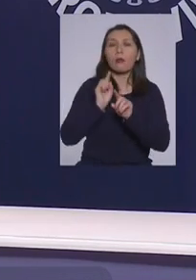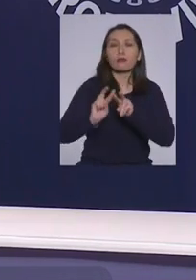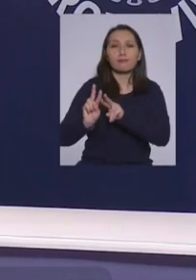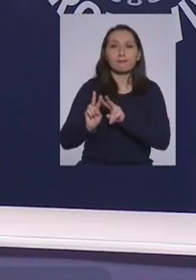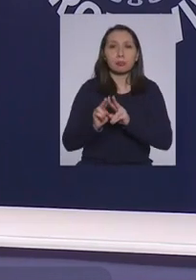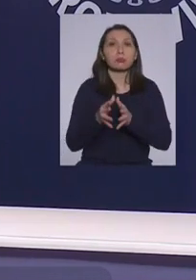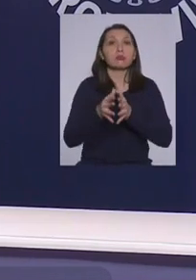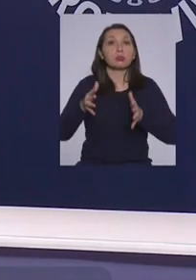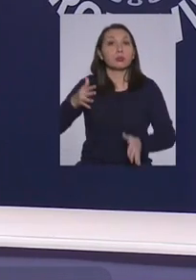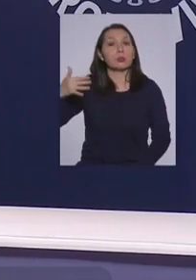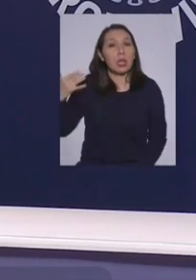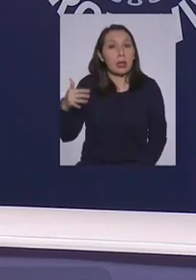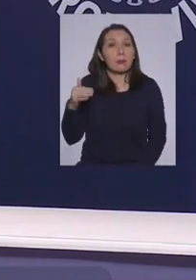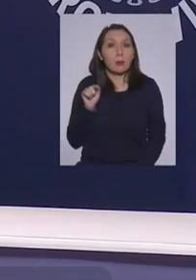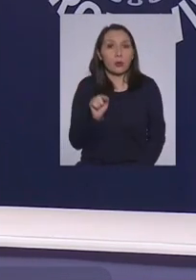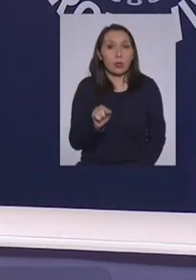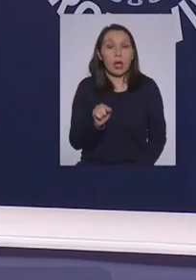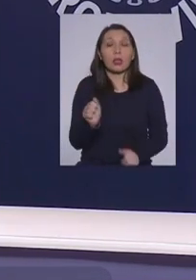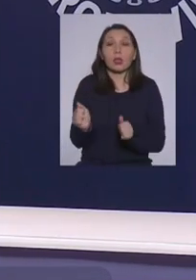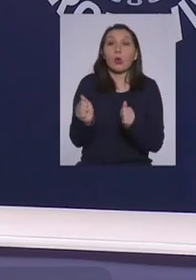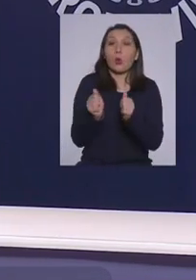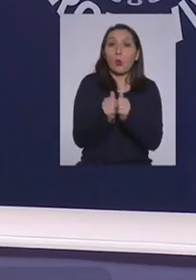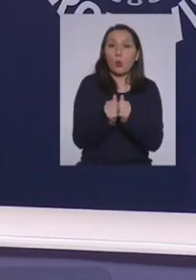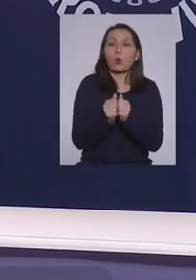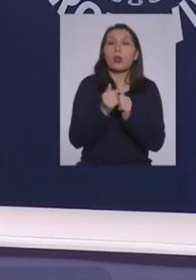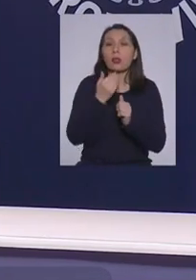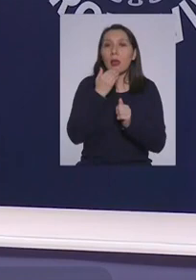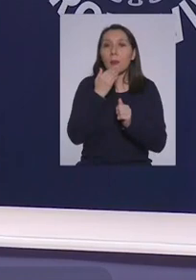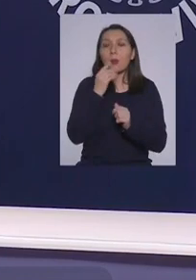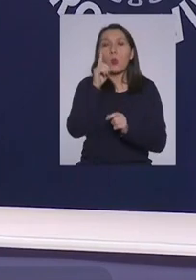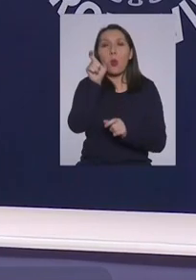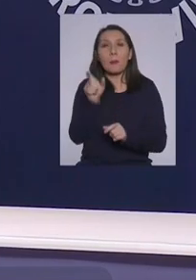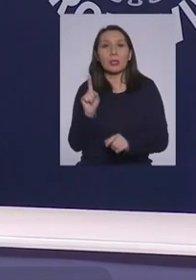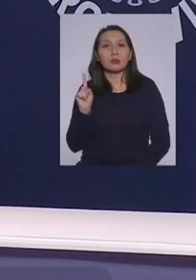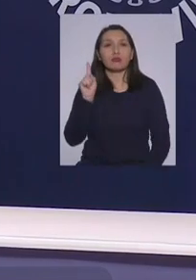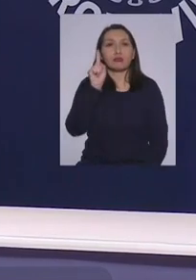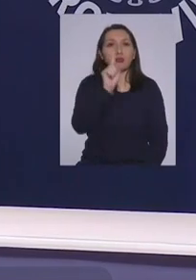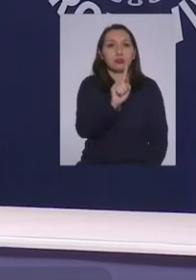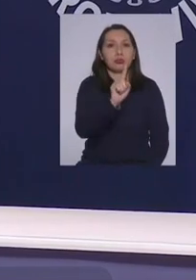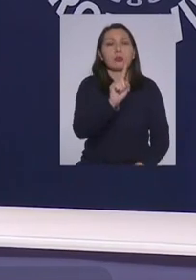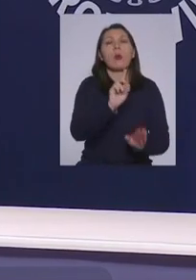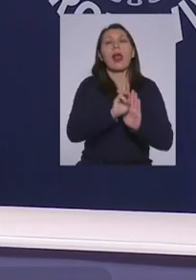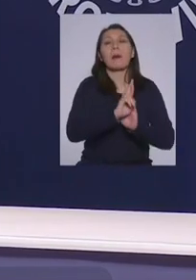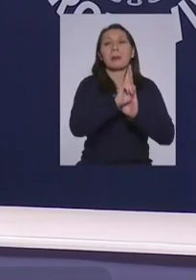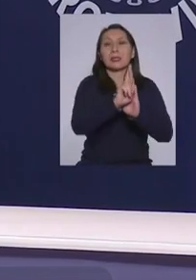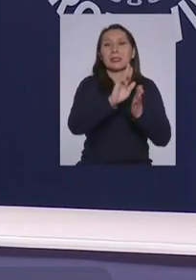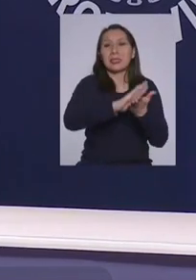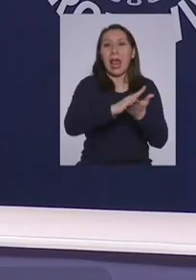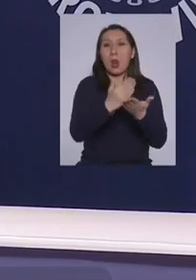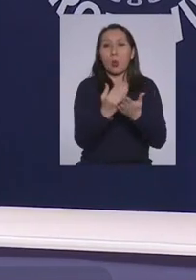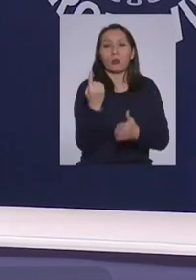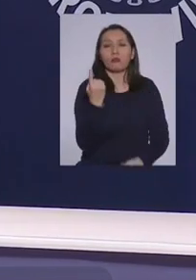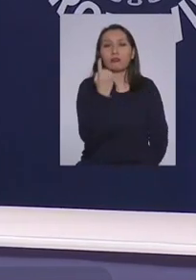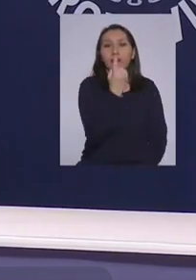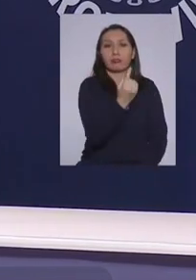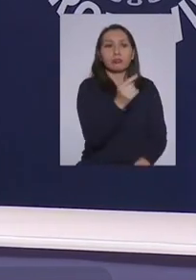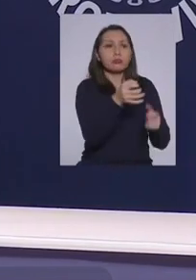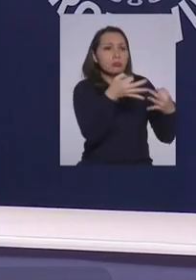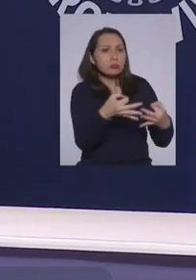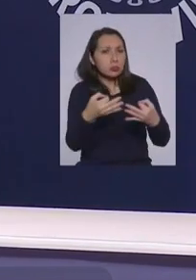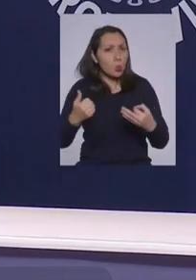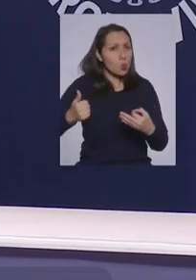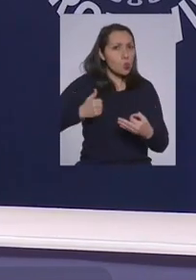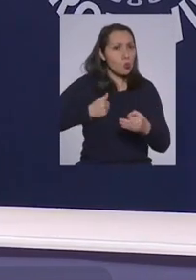haciendo va a ser muy importante, acompañado con este delegado de salud que va a permitir asegurar que los